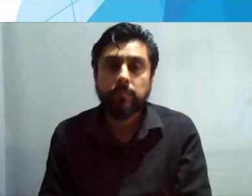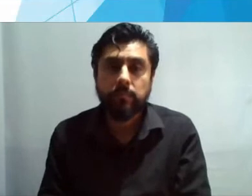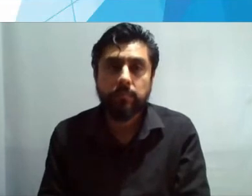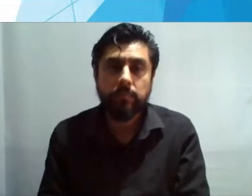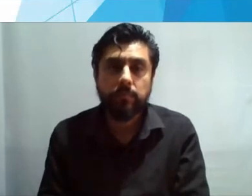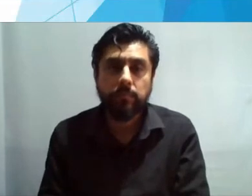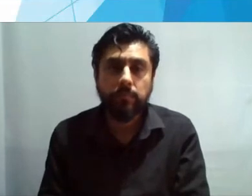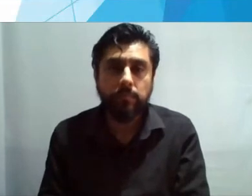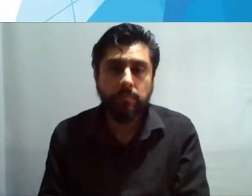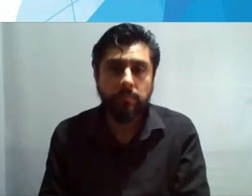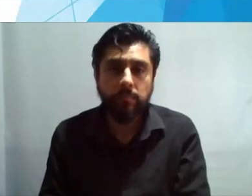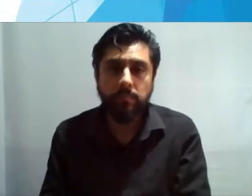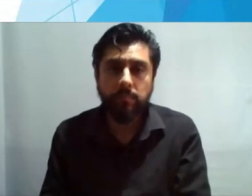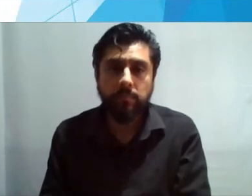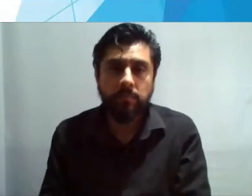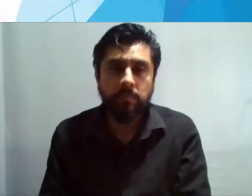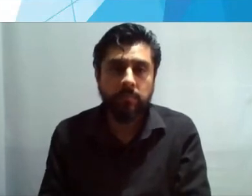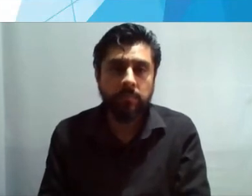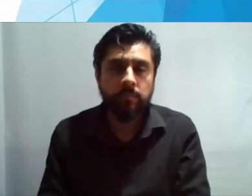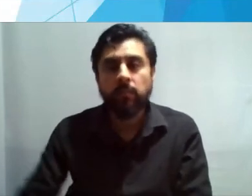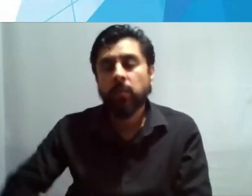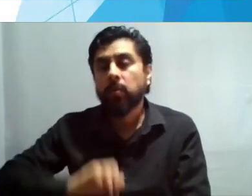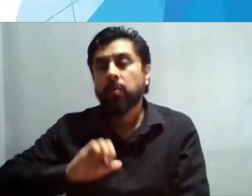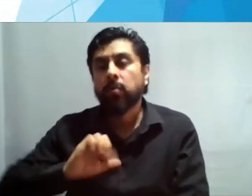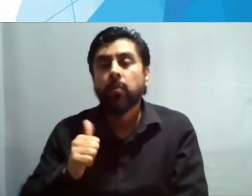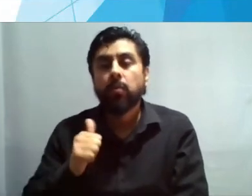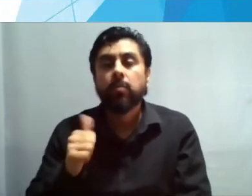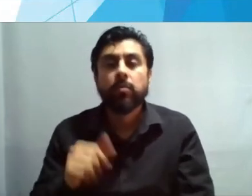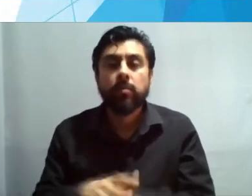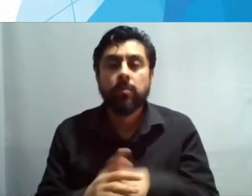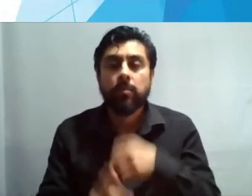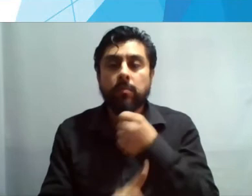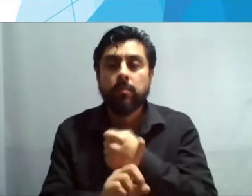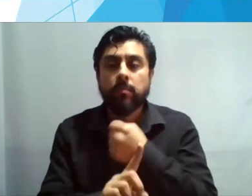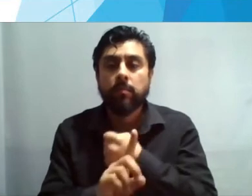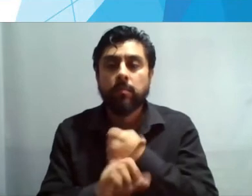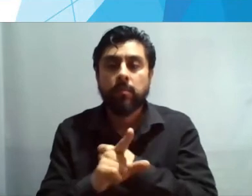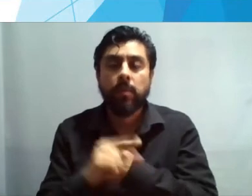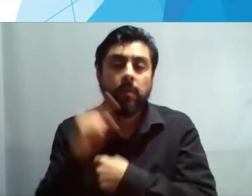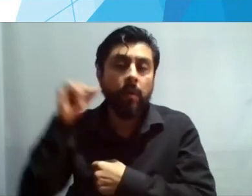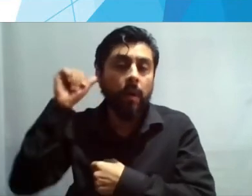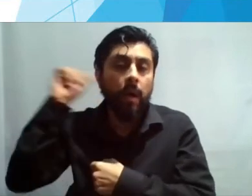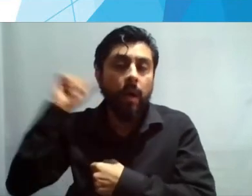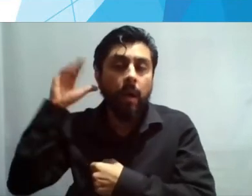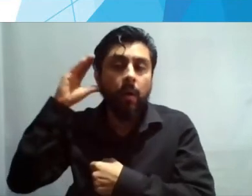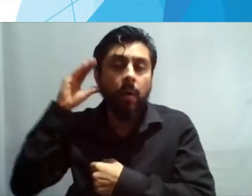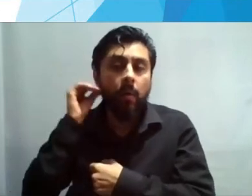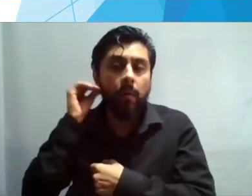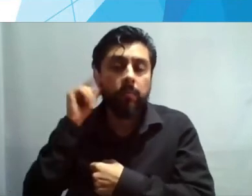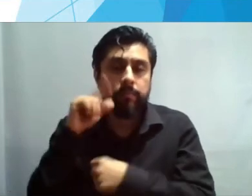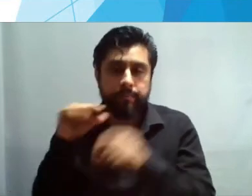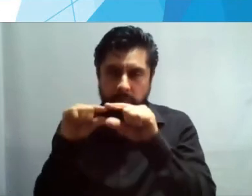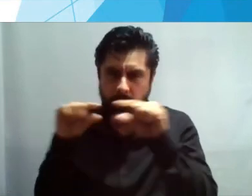Bien. ¿Qué otra cosa nos puede hacer que la audición baje? Si el conducto es como un